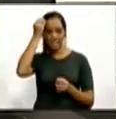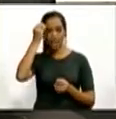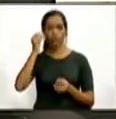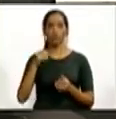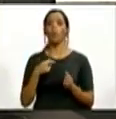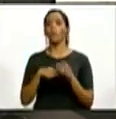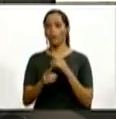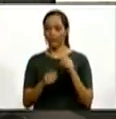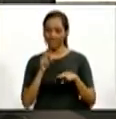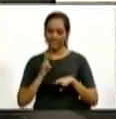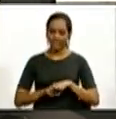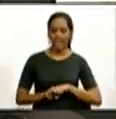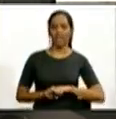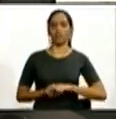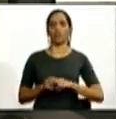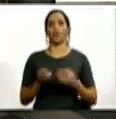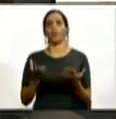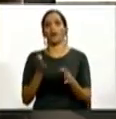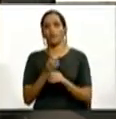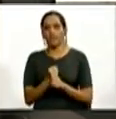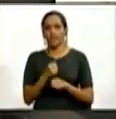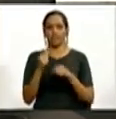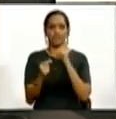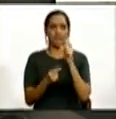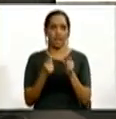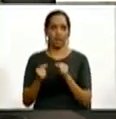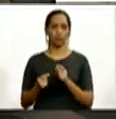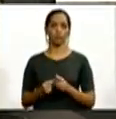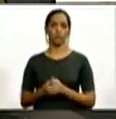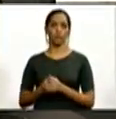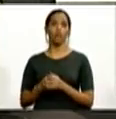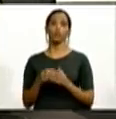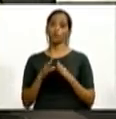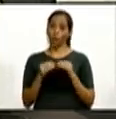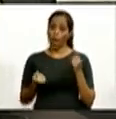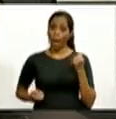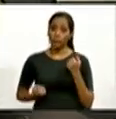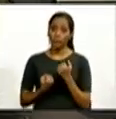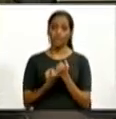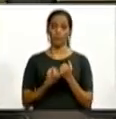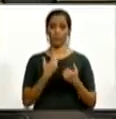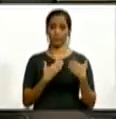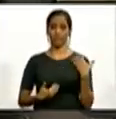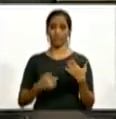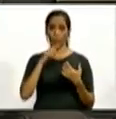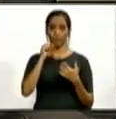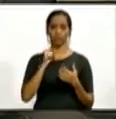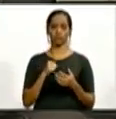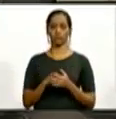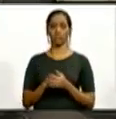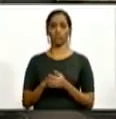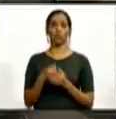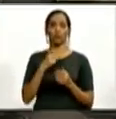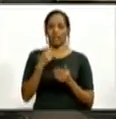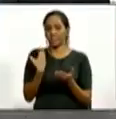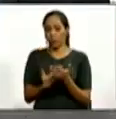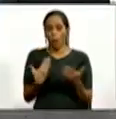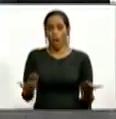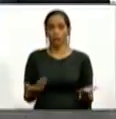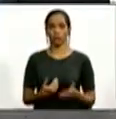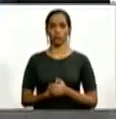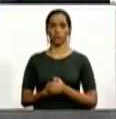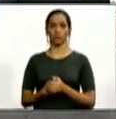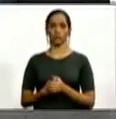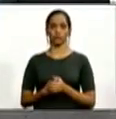vamos a sentarnos, vamos a creer en el diálogo. Que bueno, que todos apoyamos la decisión del presidente Nicolás Maduro, que a veces nosotros hacemos así, ¿hasta cuándo?